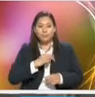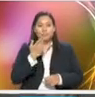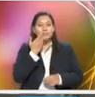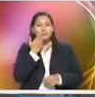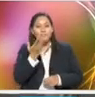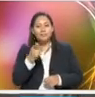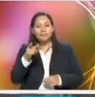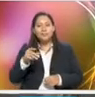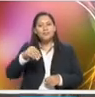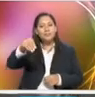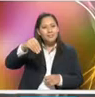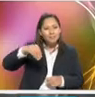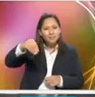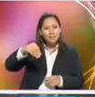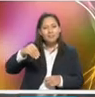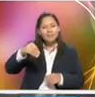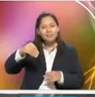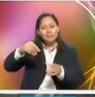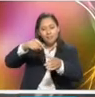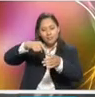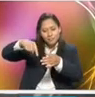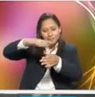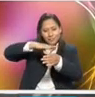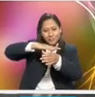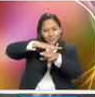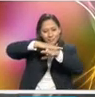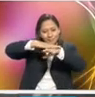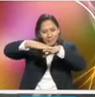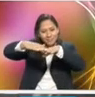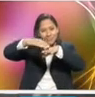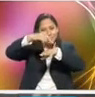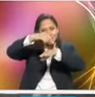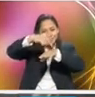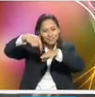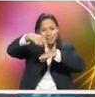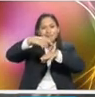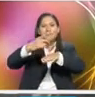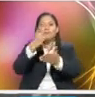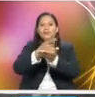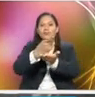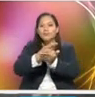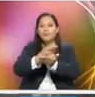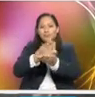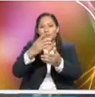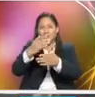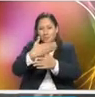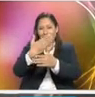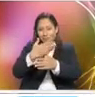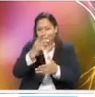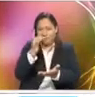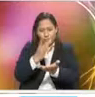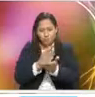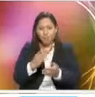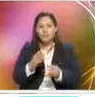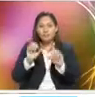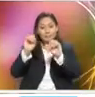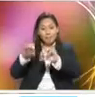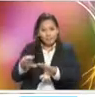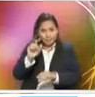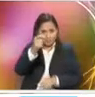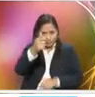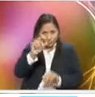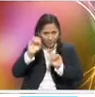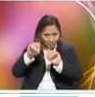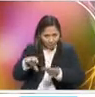se dore Que por se dore fuera. un poquito, Sí, no ok. queremos que se cocine ni nada de eso. Sí. Vamos a dejarlo ahí un poquito.